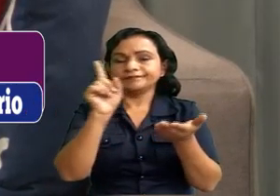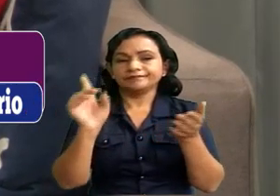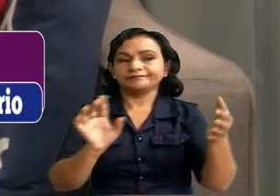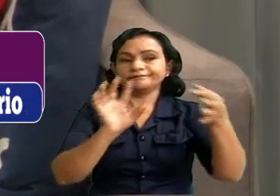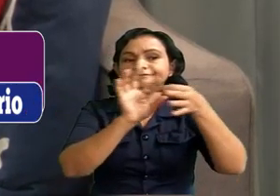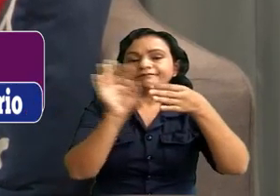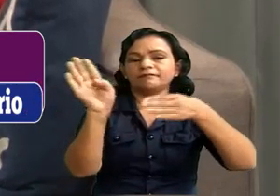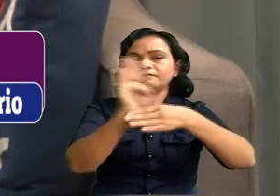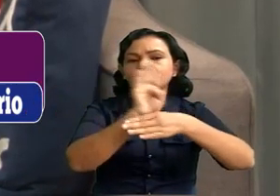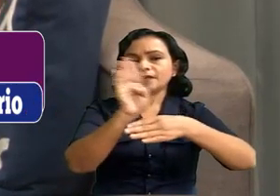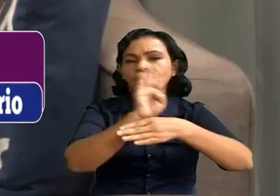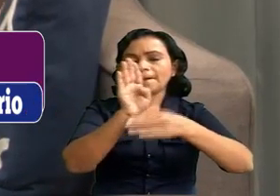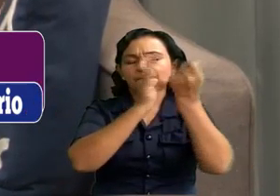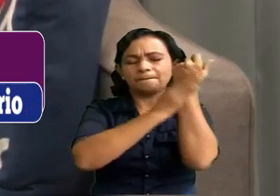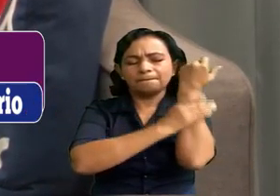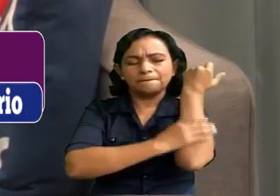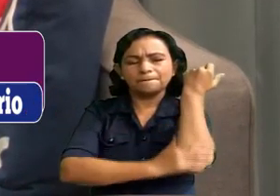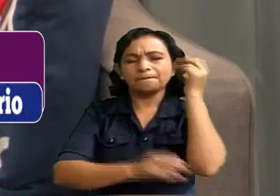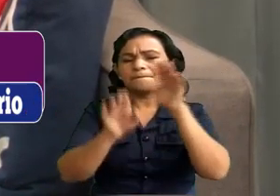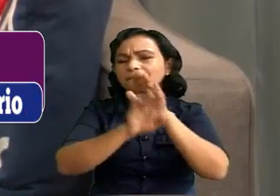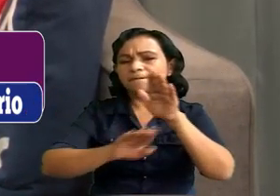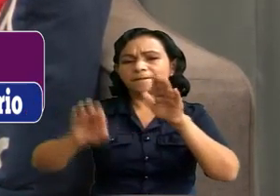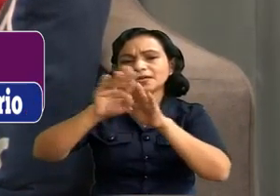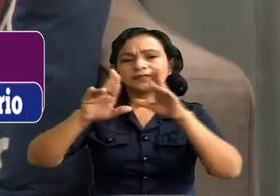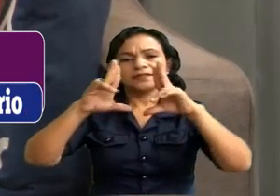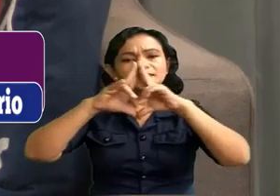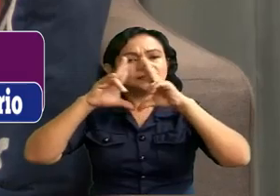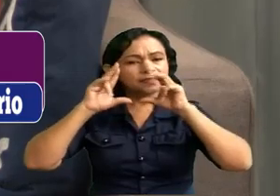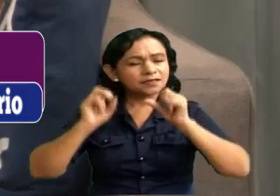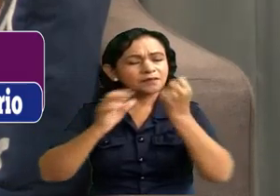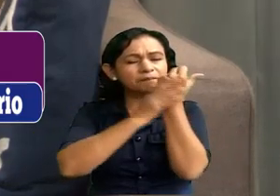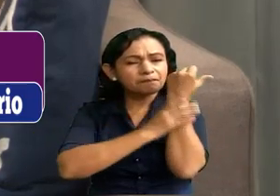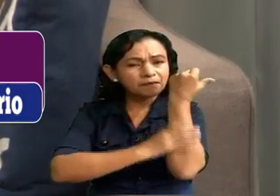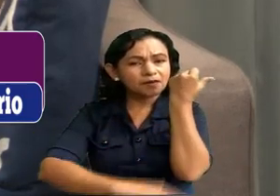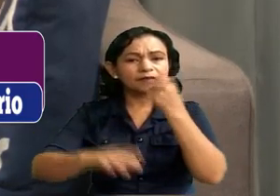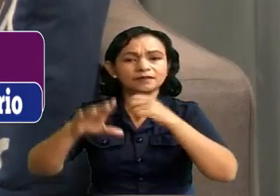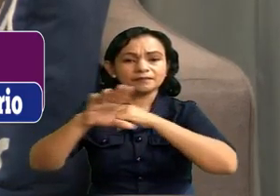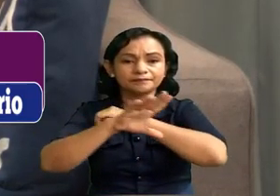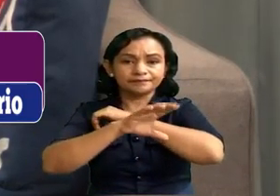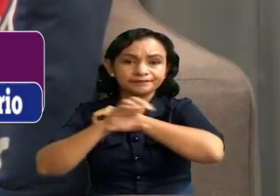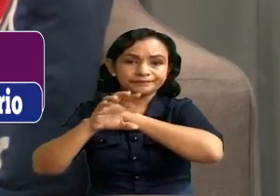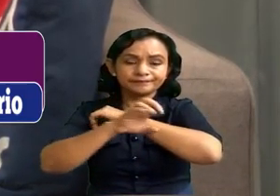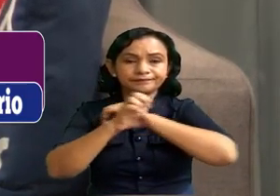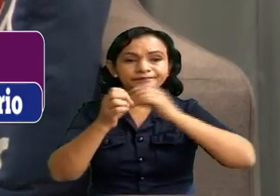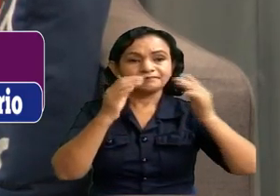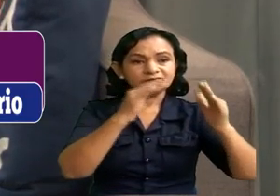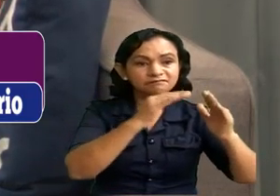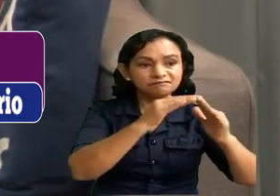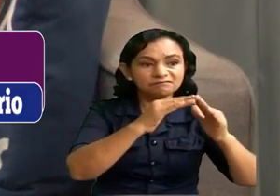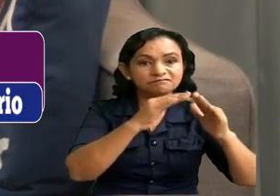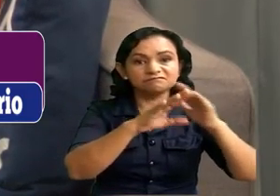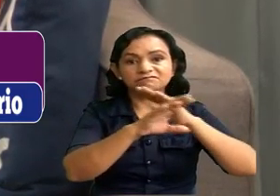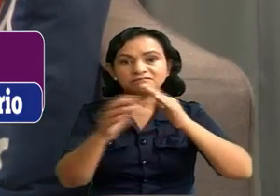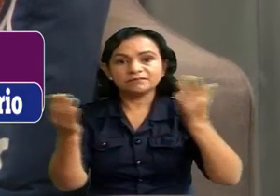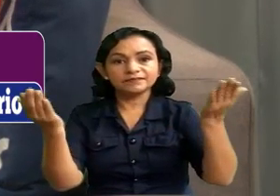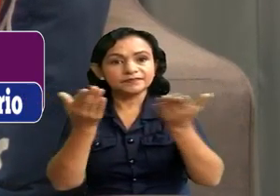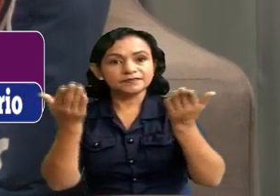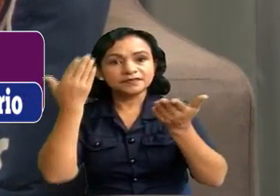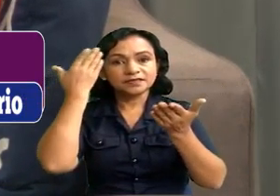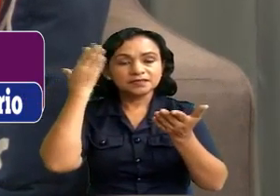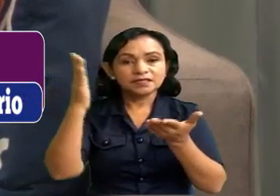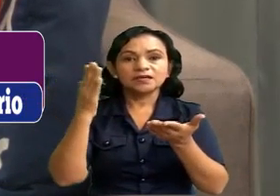los banqueros para empobrecer más a nuestro país, para que se robaran las garantías prendarias. Y todos sabemos cómo fueron